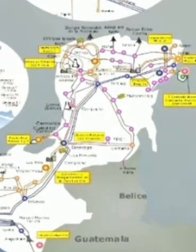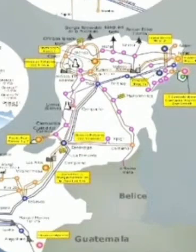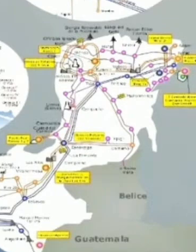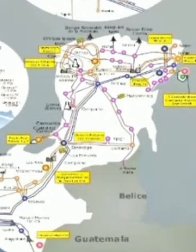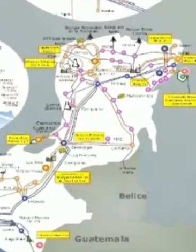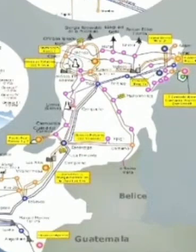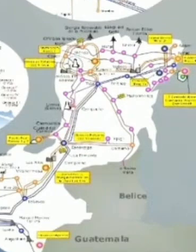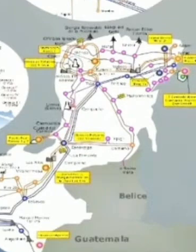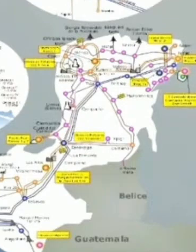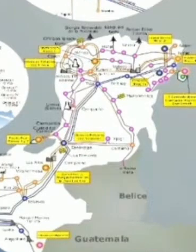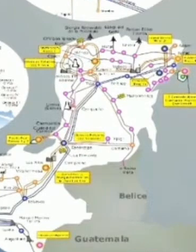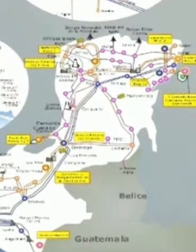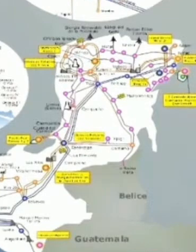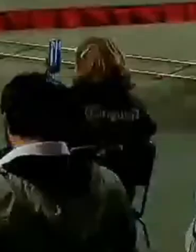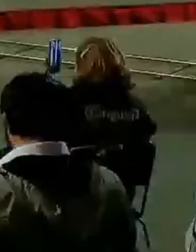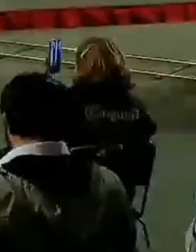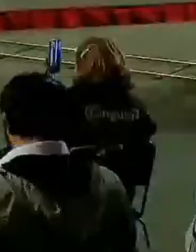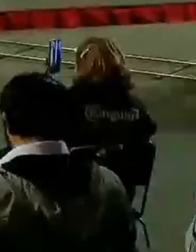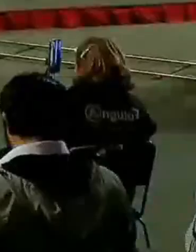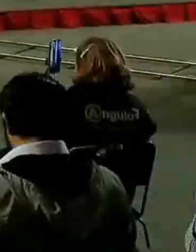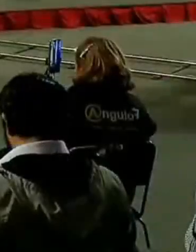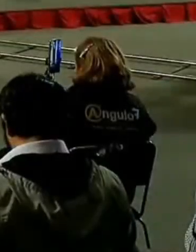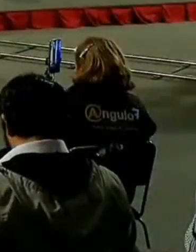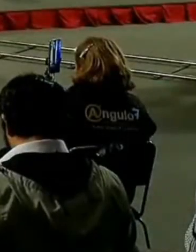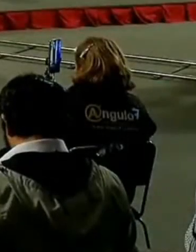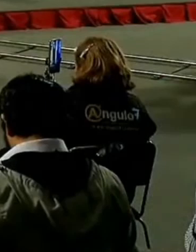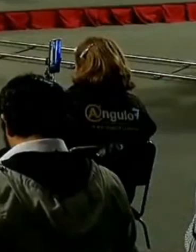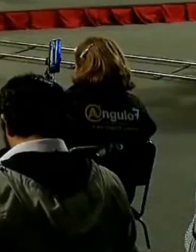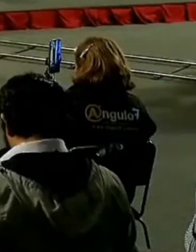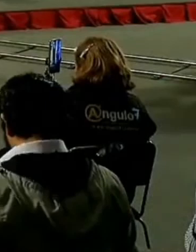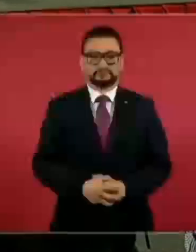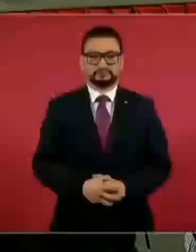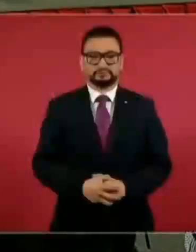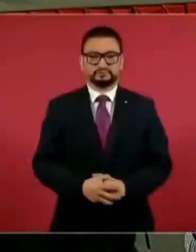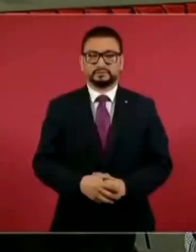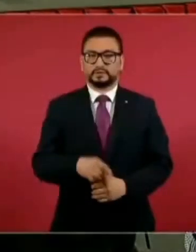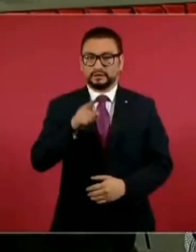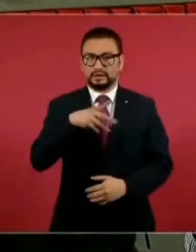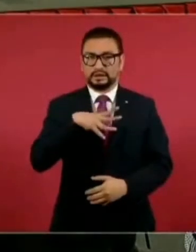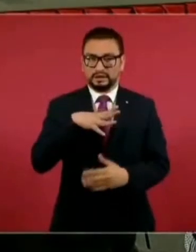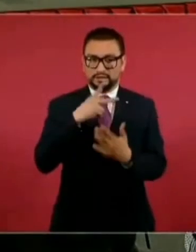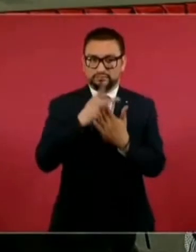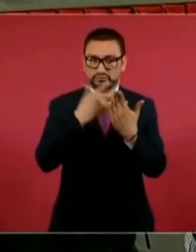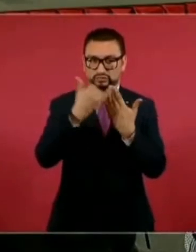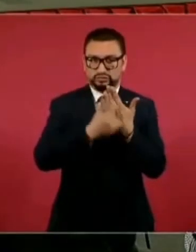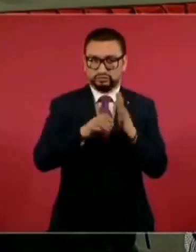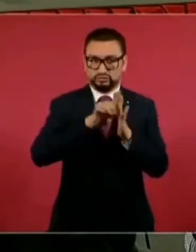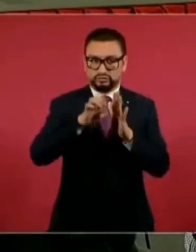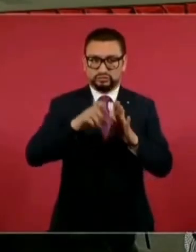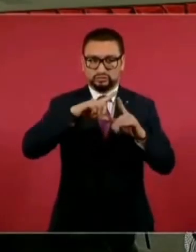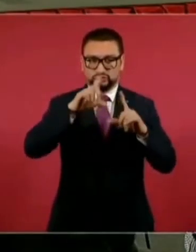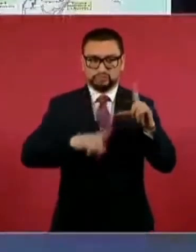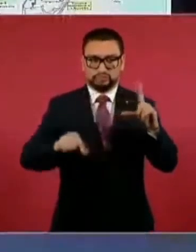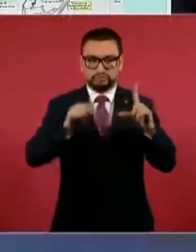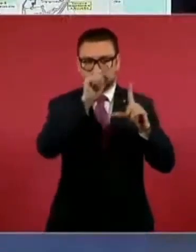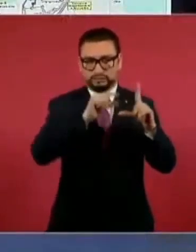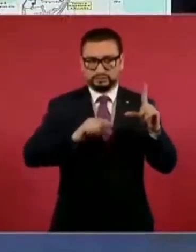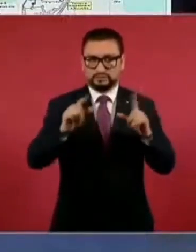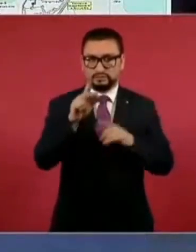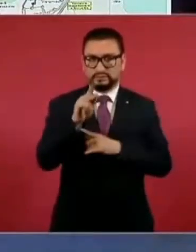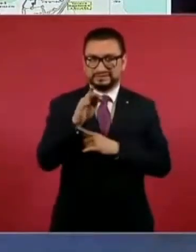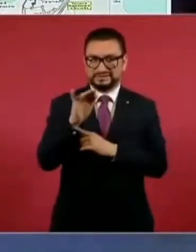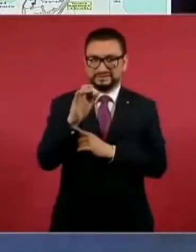hay unos proyectos importantes, lo voy a marcar aquí, que es el corredor en la parte del